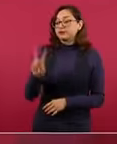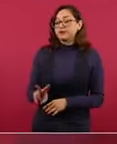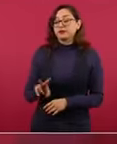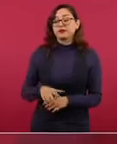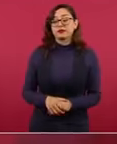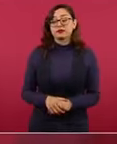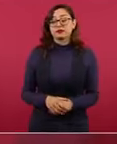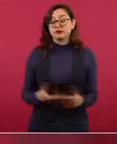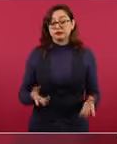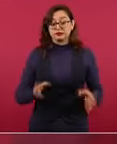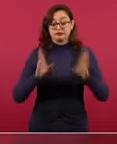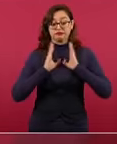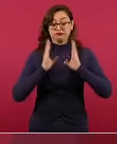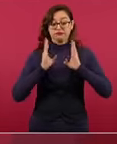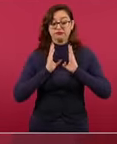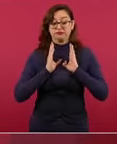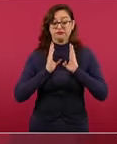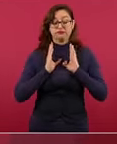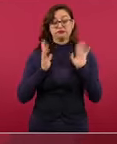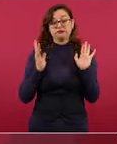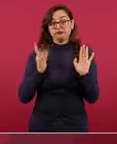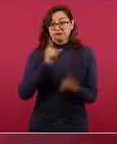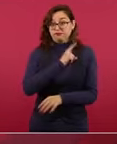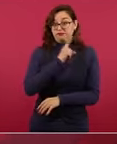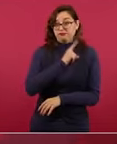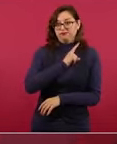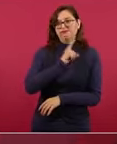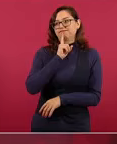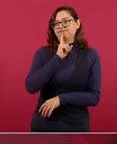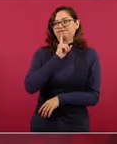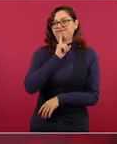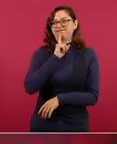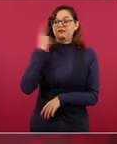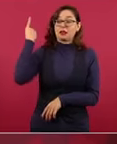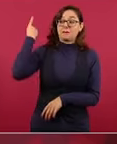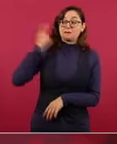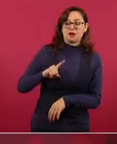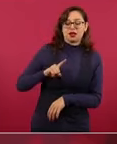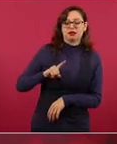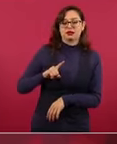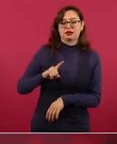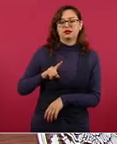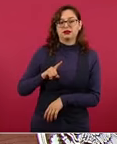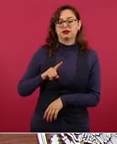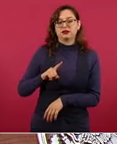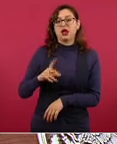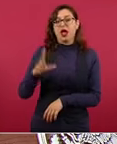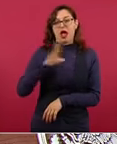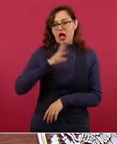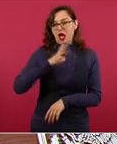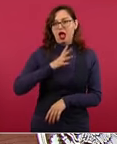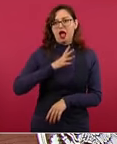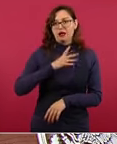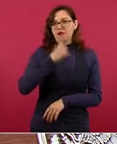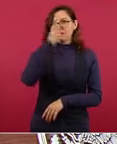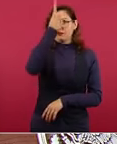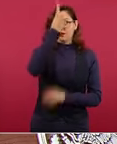civiles pero este en una línea de mando